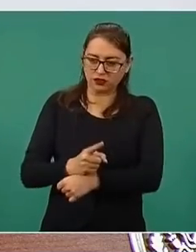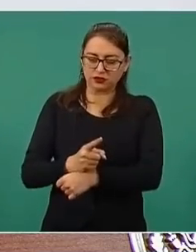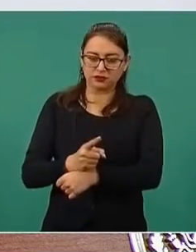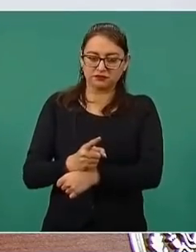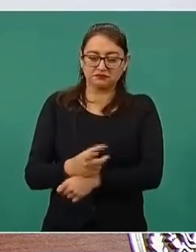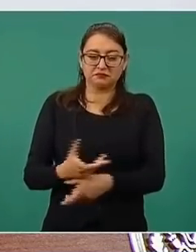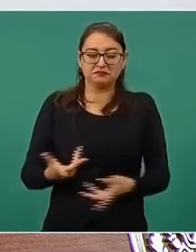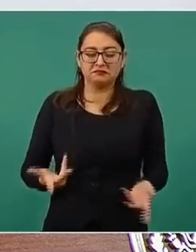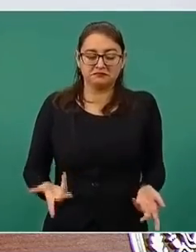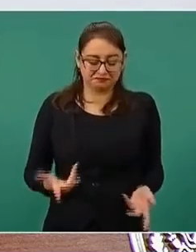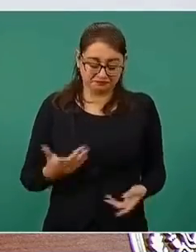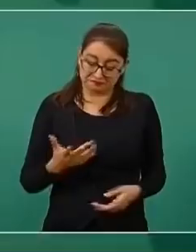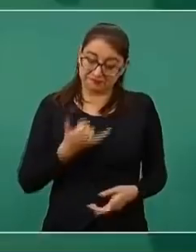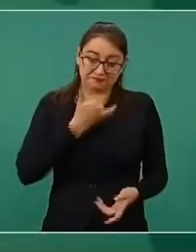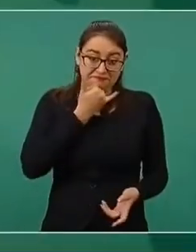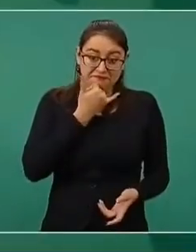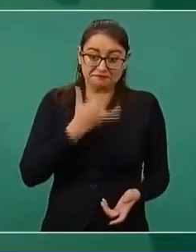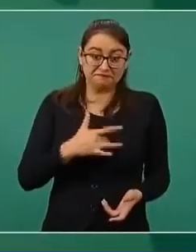pues entonces